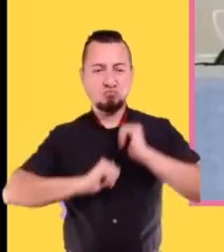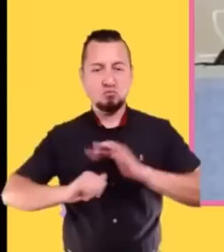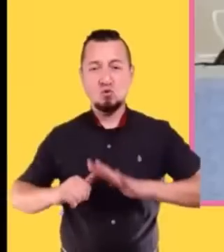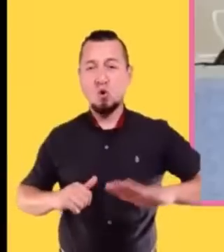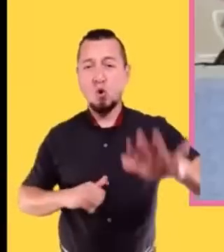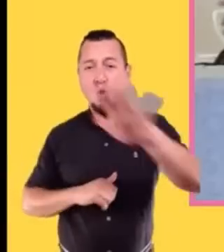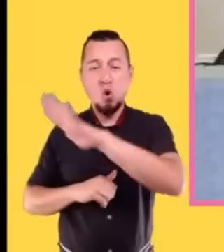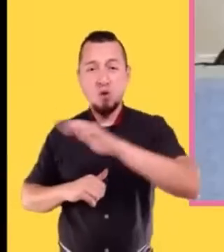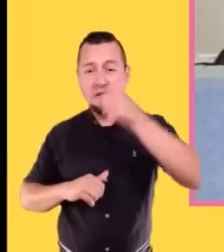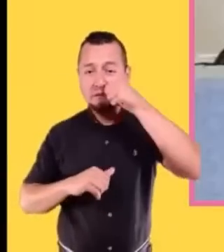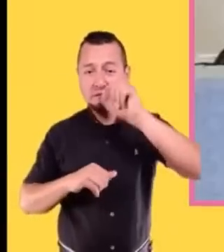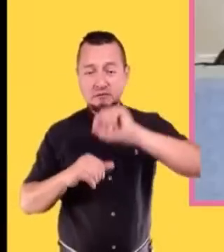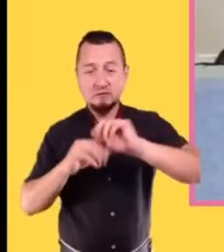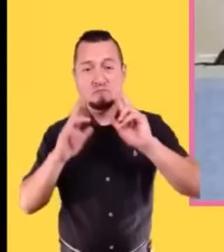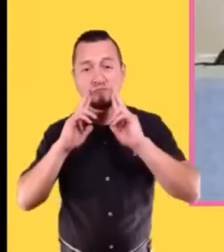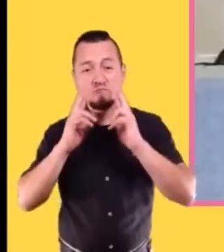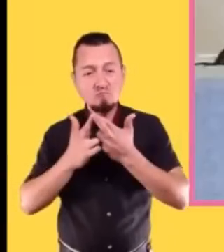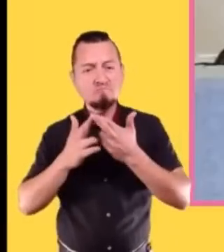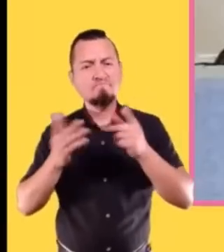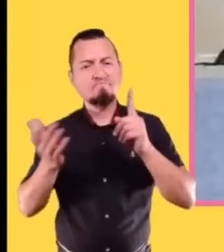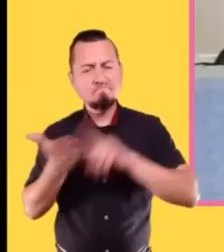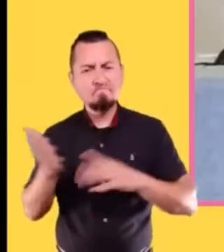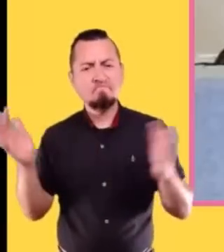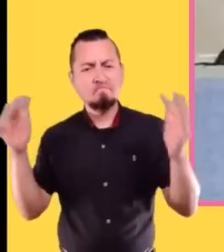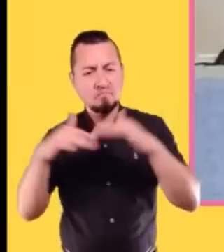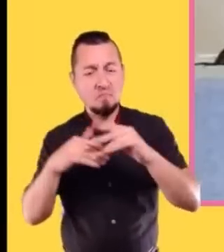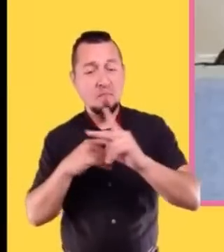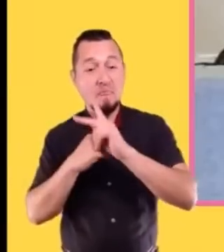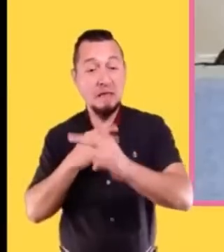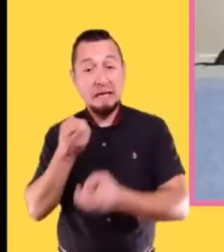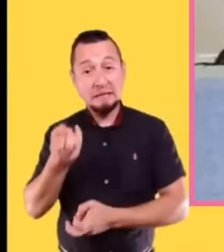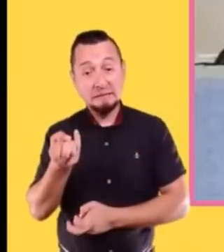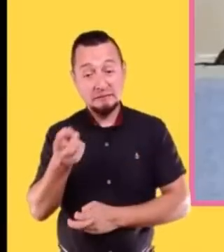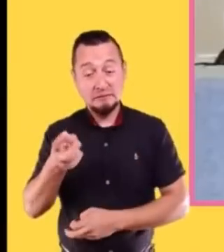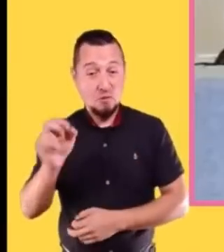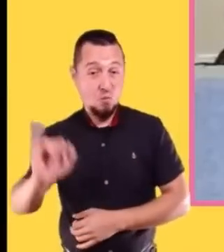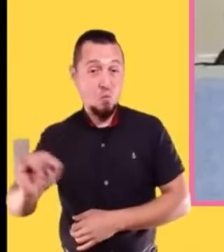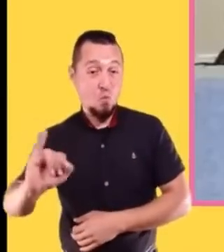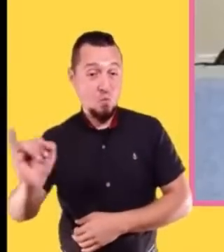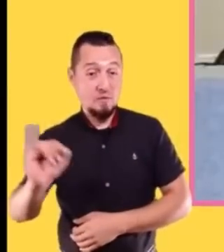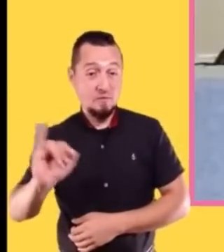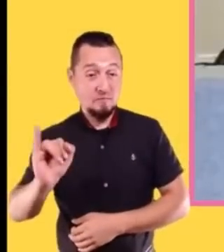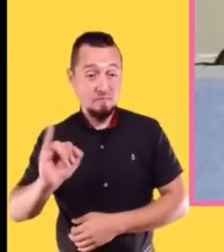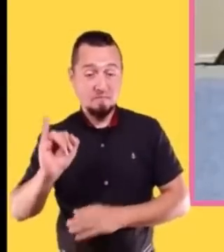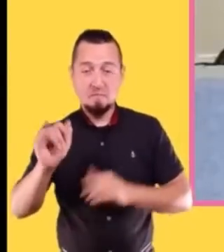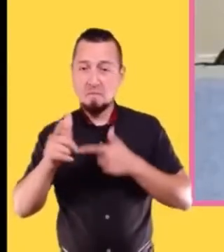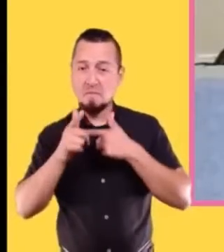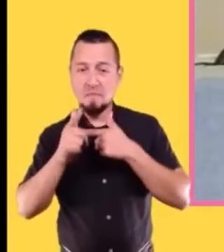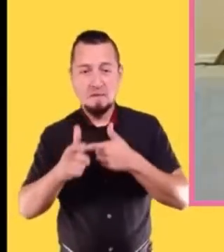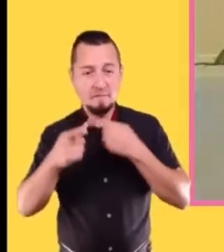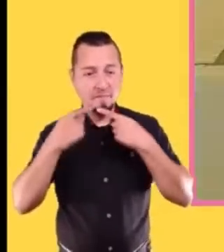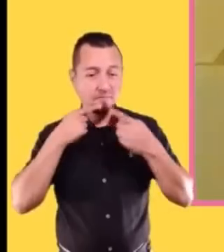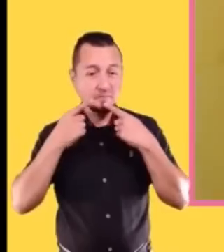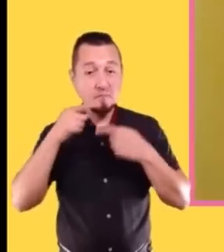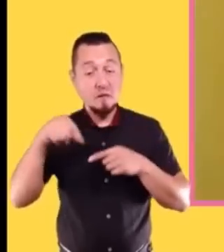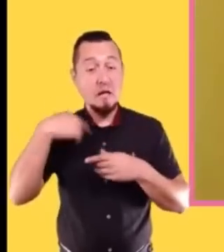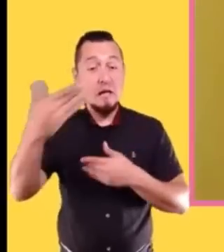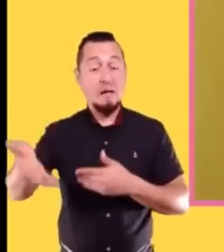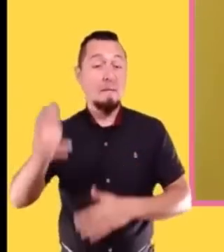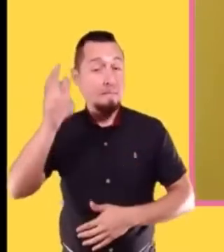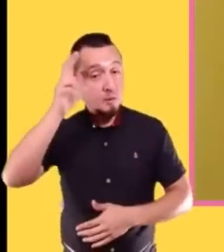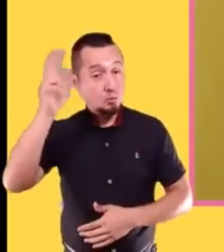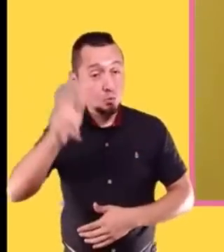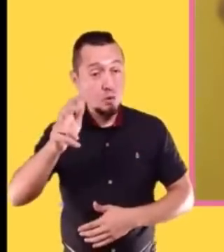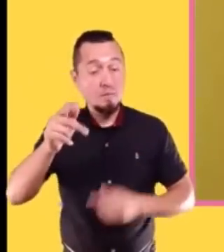reúne con cierta frecuencia. La próxima reunión es este jueves. Es itinerante, la próxima será en Pachuca y con todo gusto, y es una